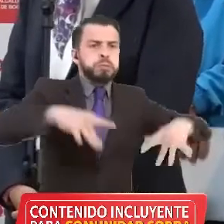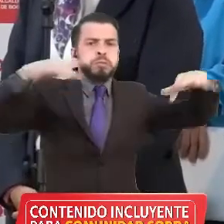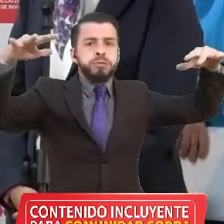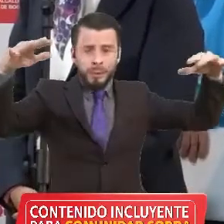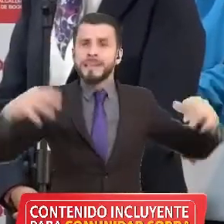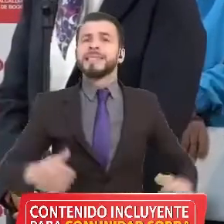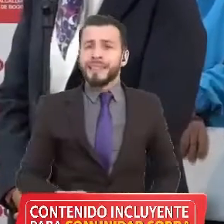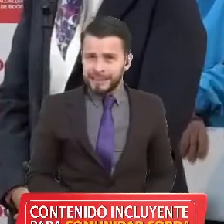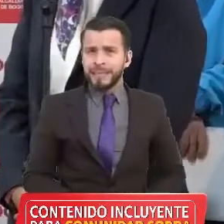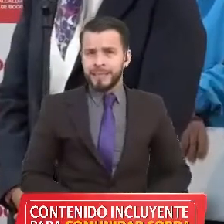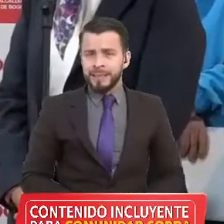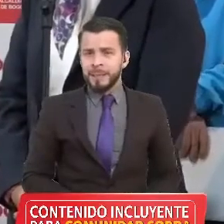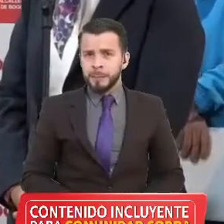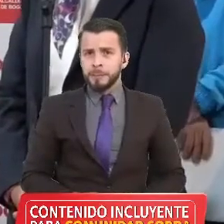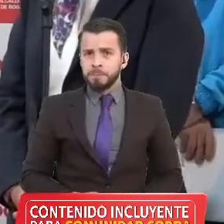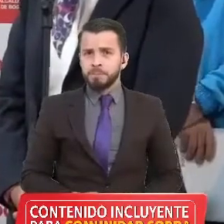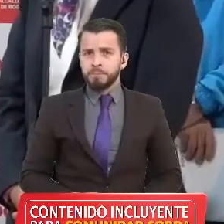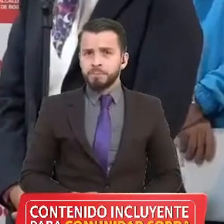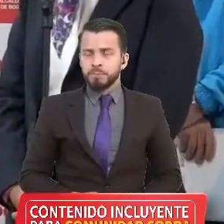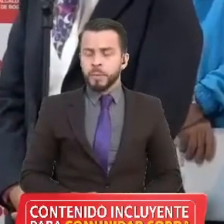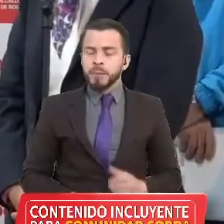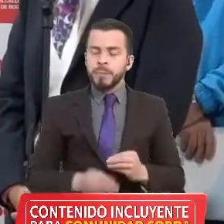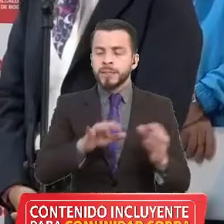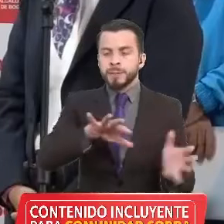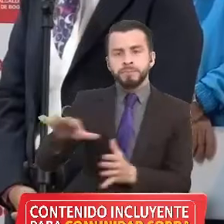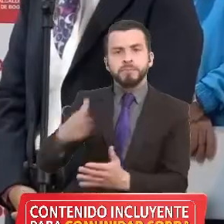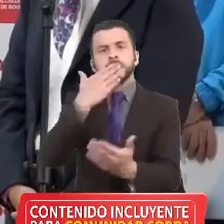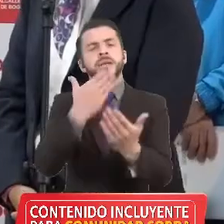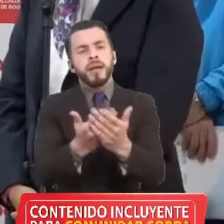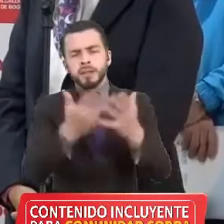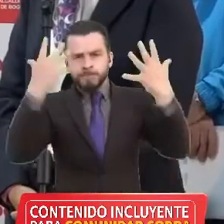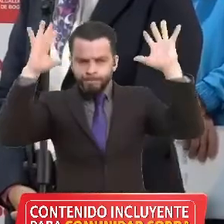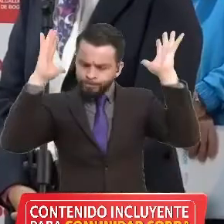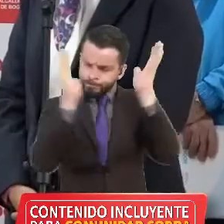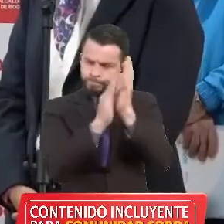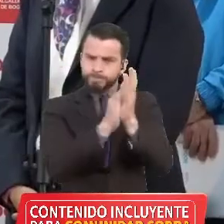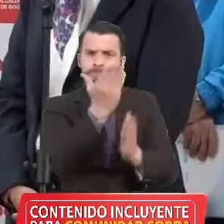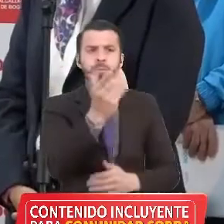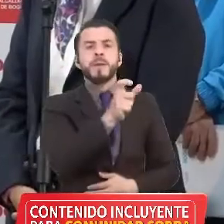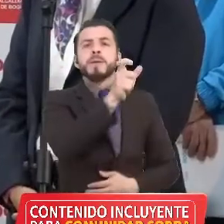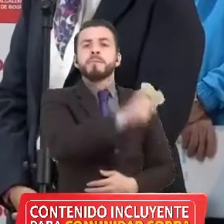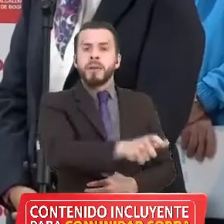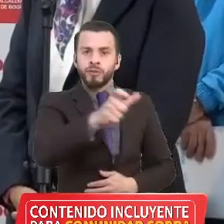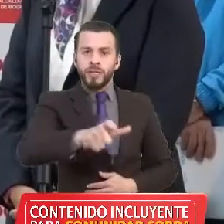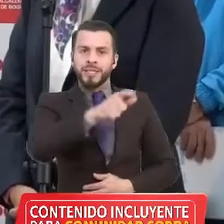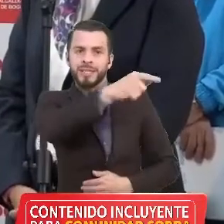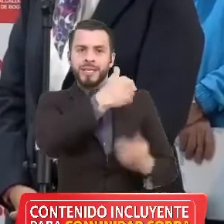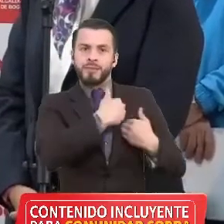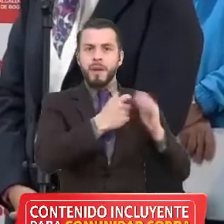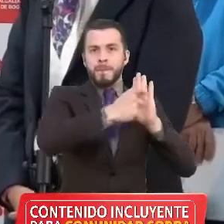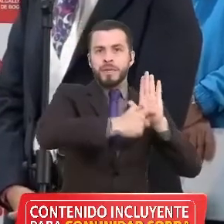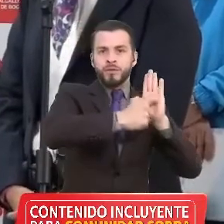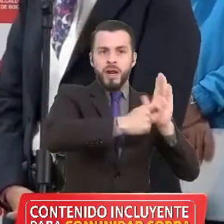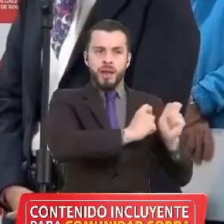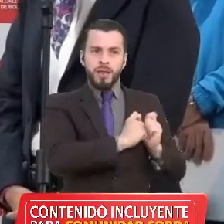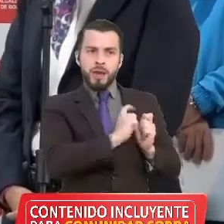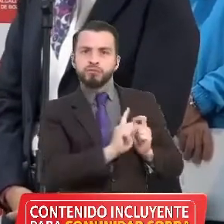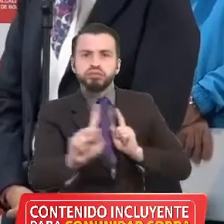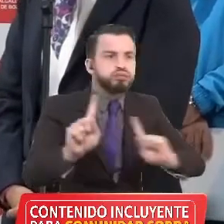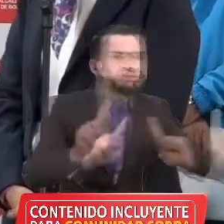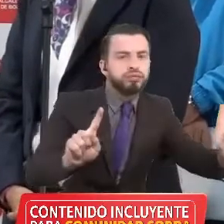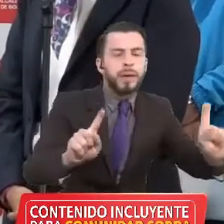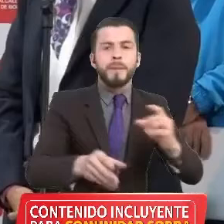bogotá de los gestores de convivencia de la alcaldía